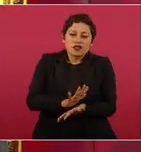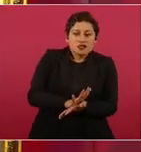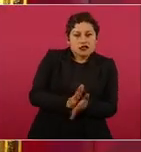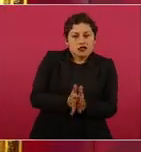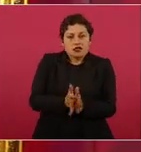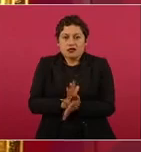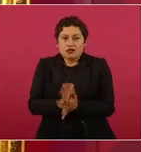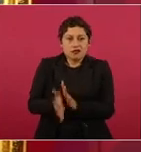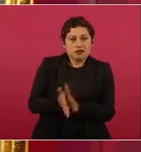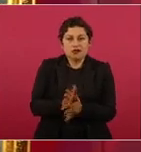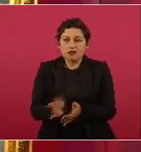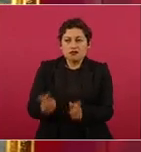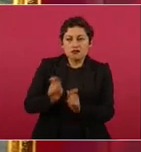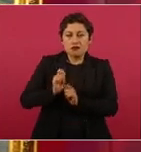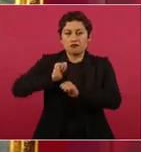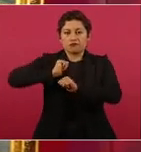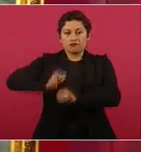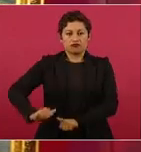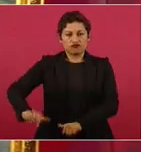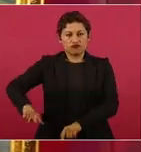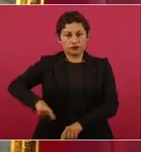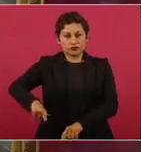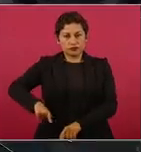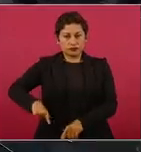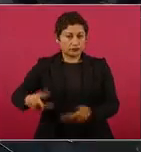encaramarse en los cargos públicos,